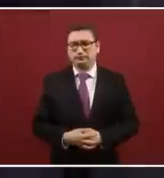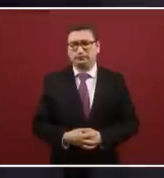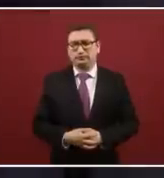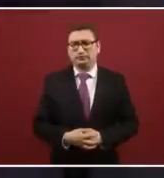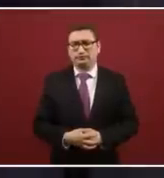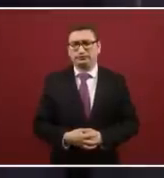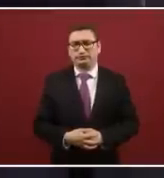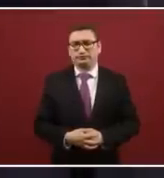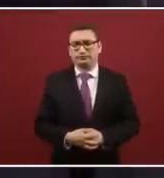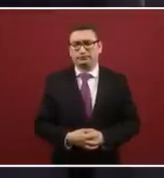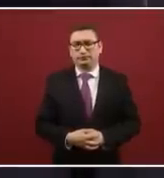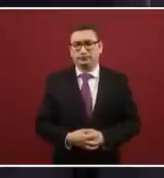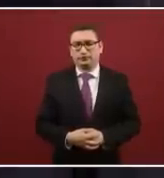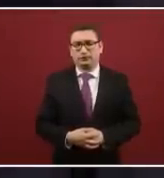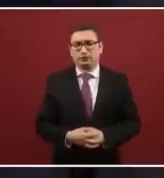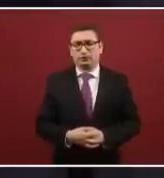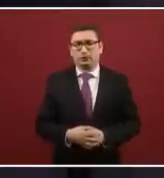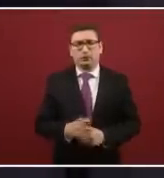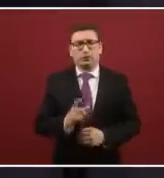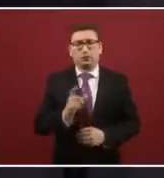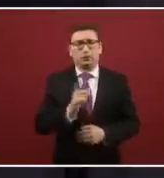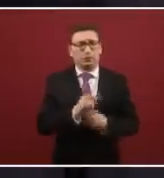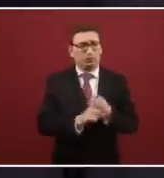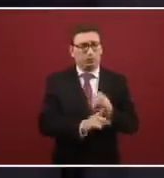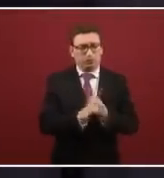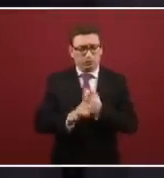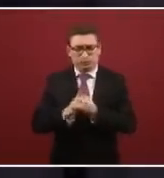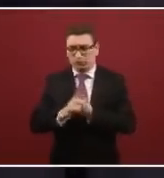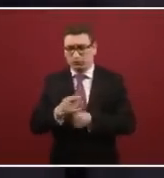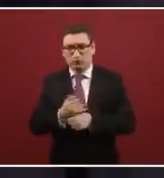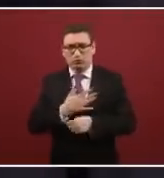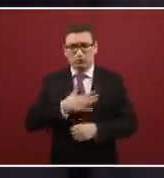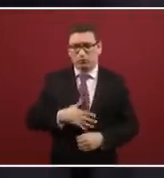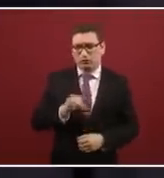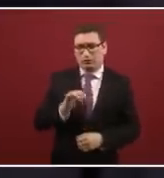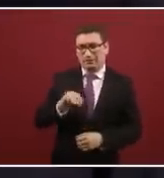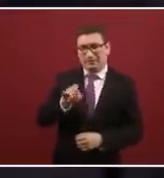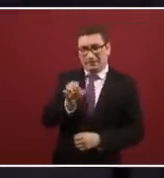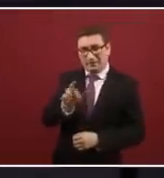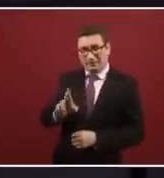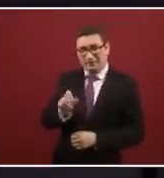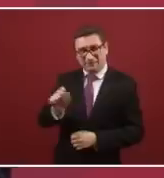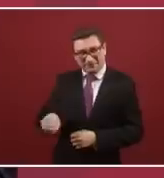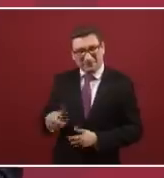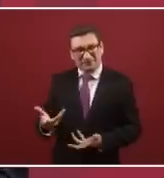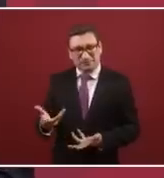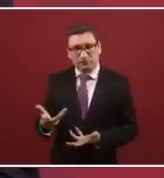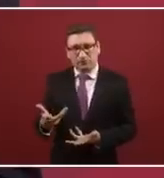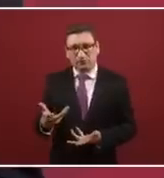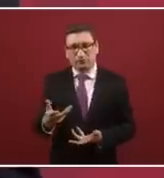los problemas cuando hay injusticias. Esto del IMER, imagínense,